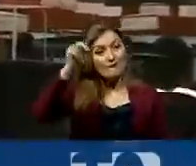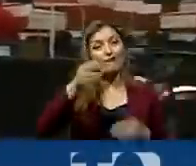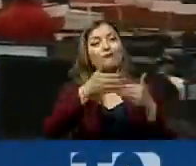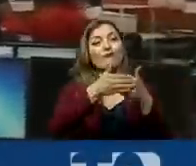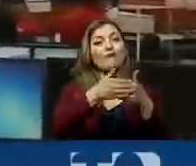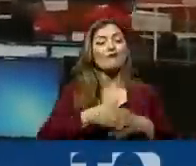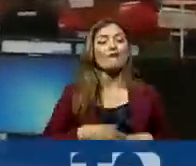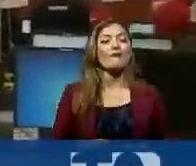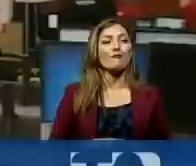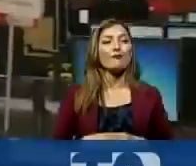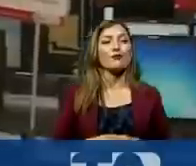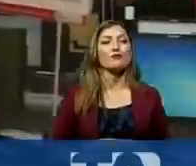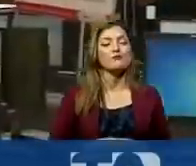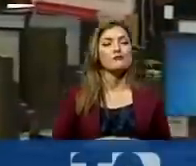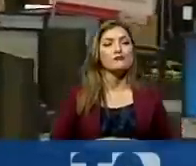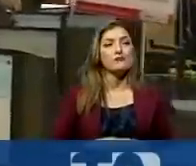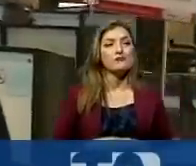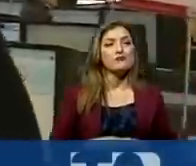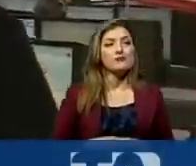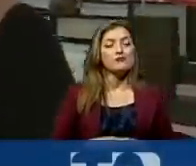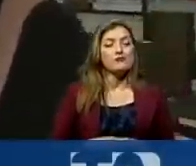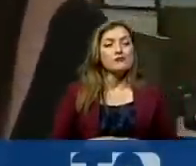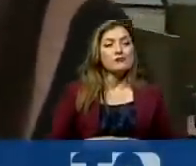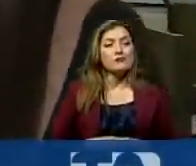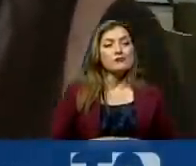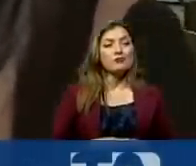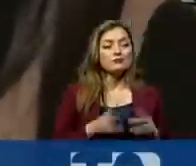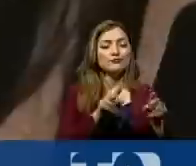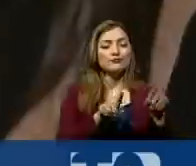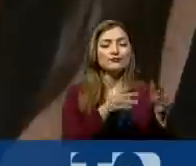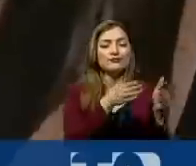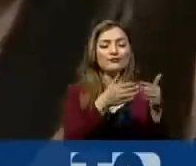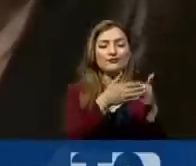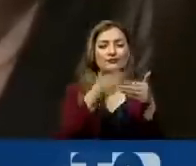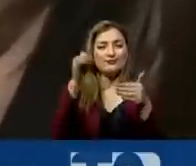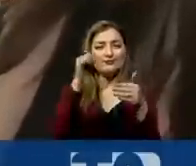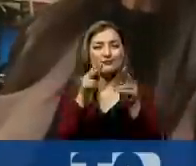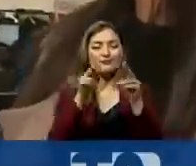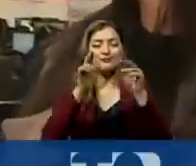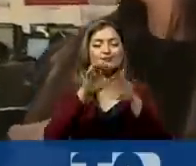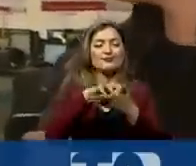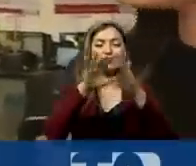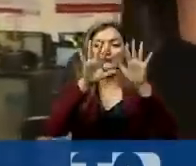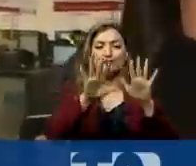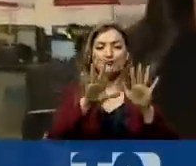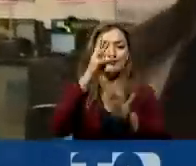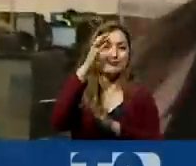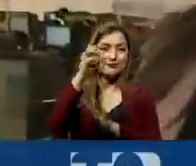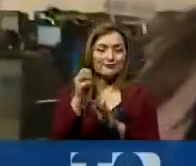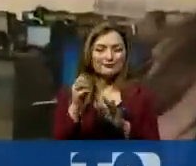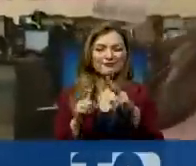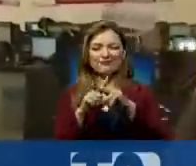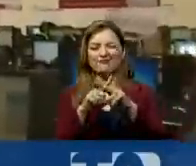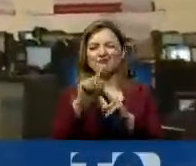norte si mantenemos casi el mismo digamos distributivo de cierres que teníamos el día de ayer en 10 a 60 eventos